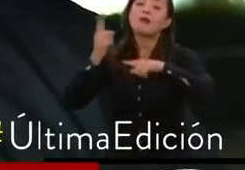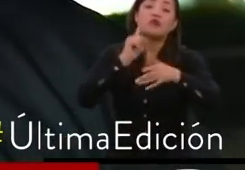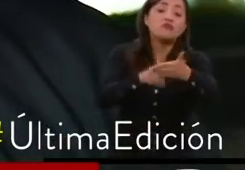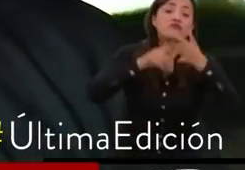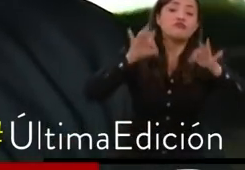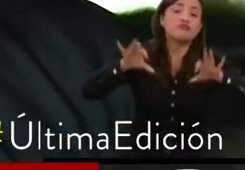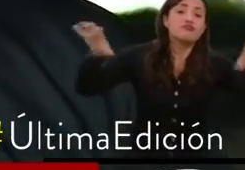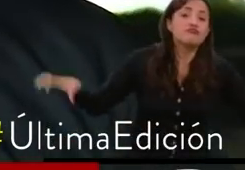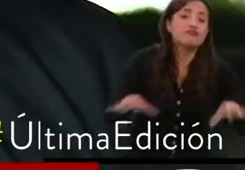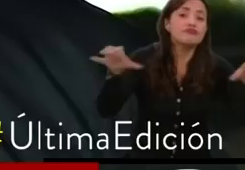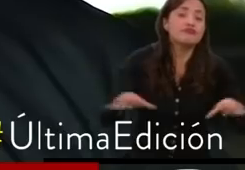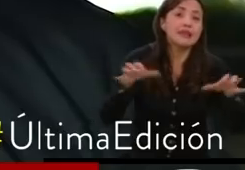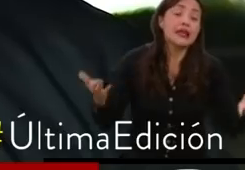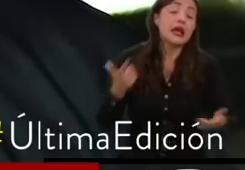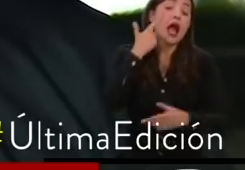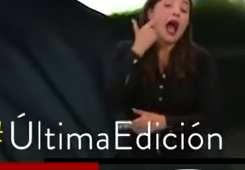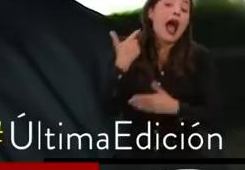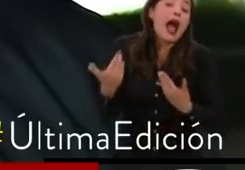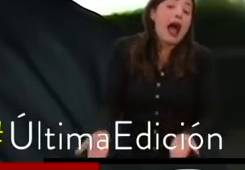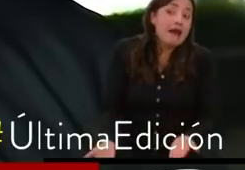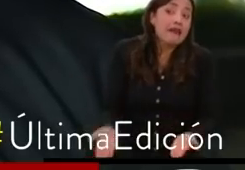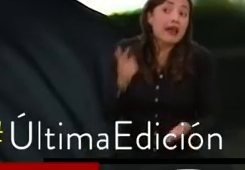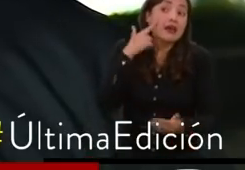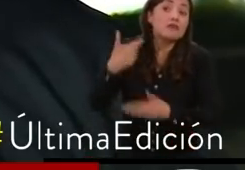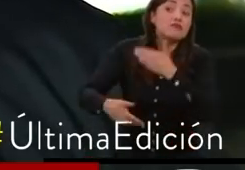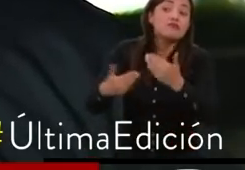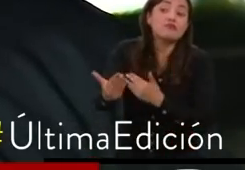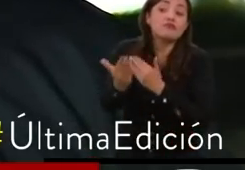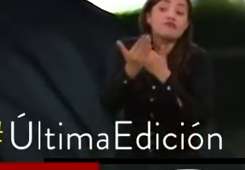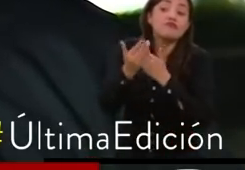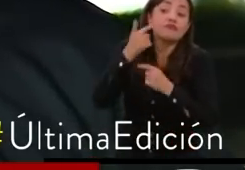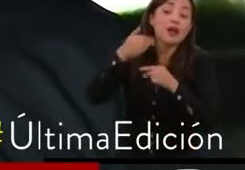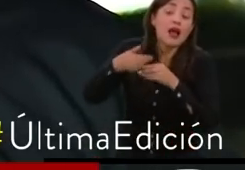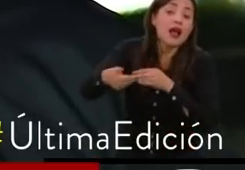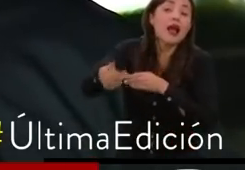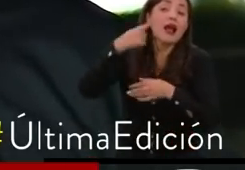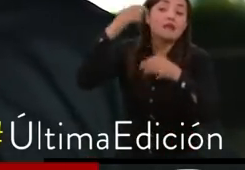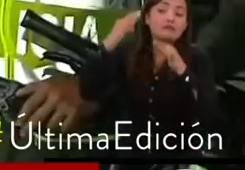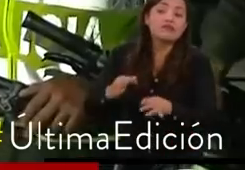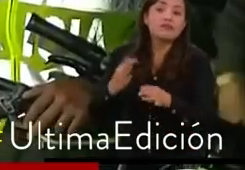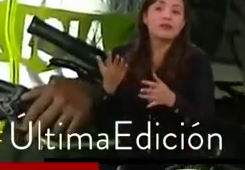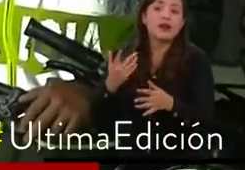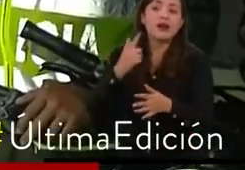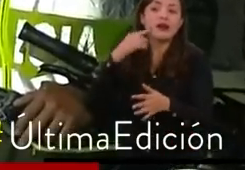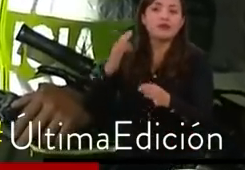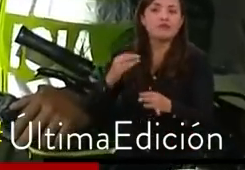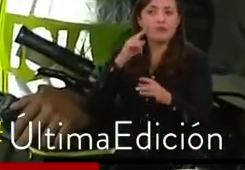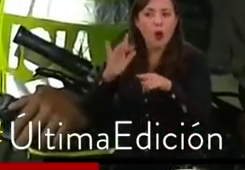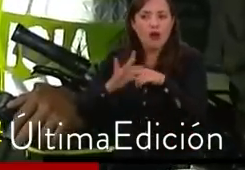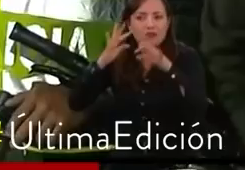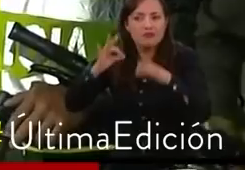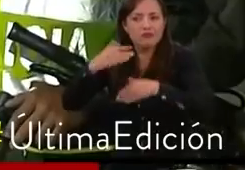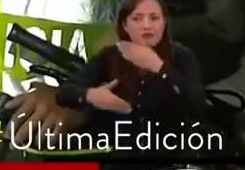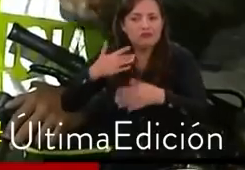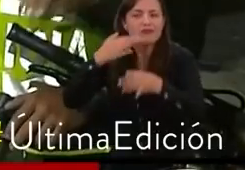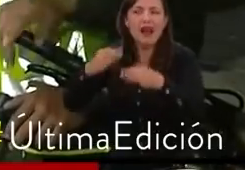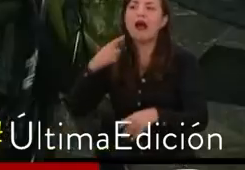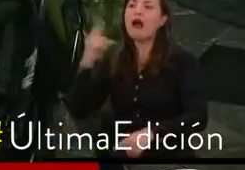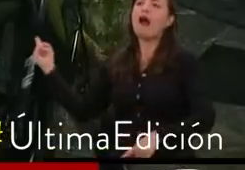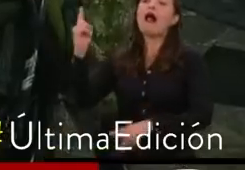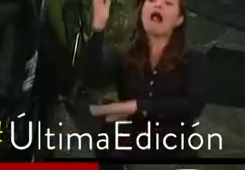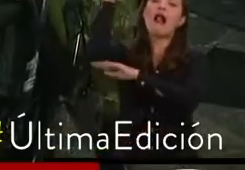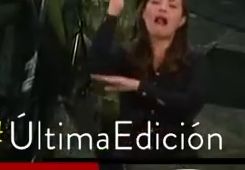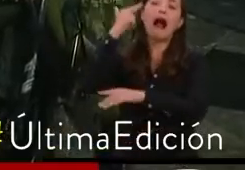Esperemos a ver. A corto plazo a ver que se vea el resultado de lo que se vino a hablar acá. El